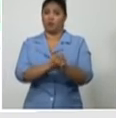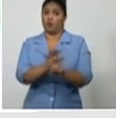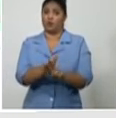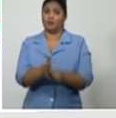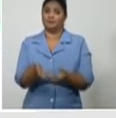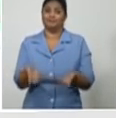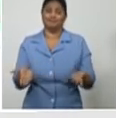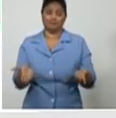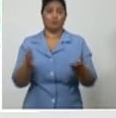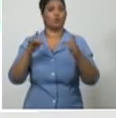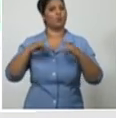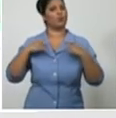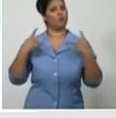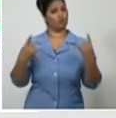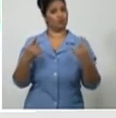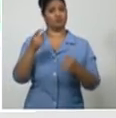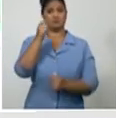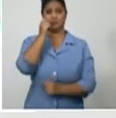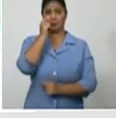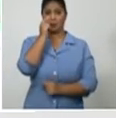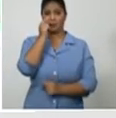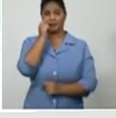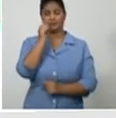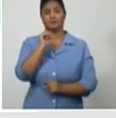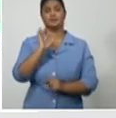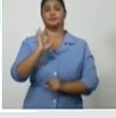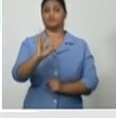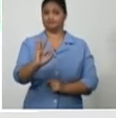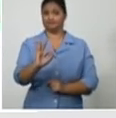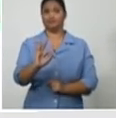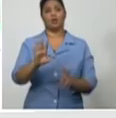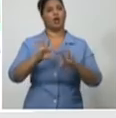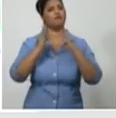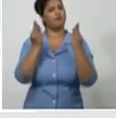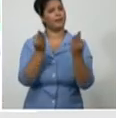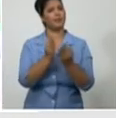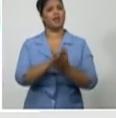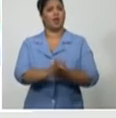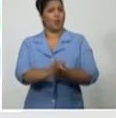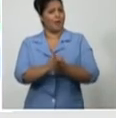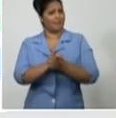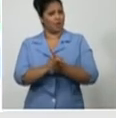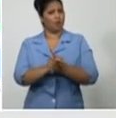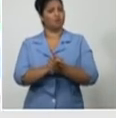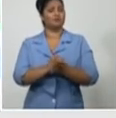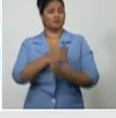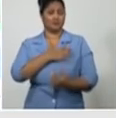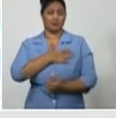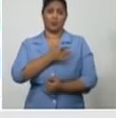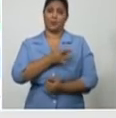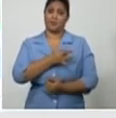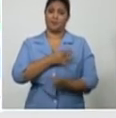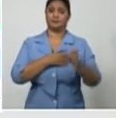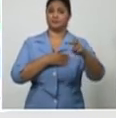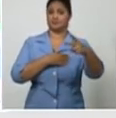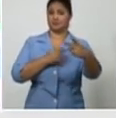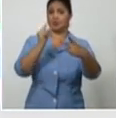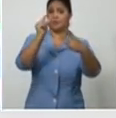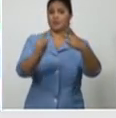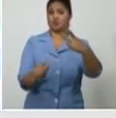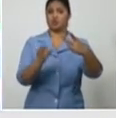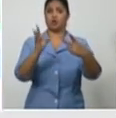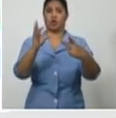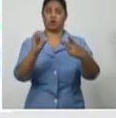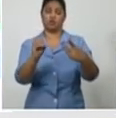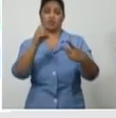fallece. Lamentamos el fallecimiento. Fallece un paciente de 80 años de edad del municipio Plaza, aquí